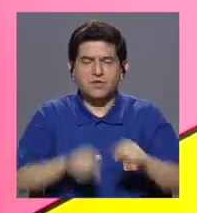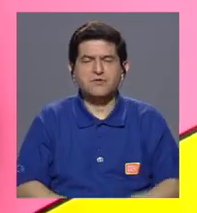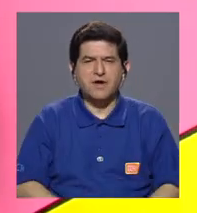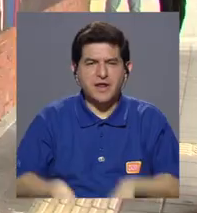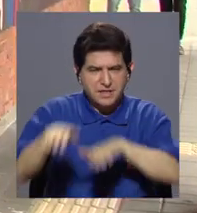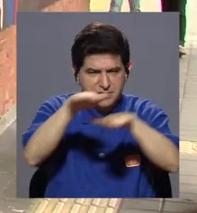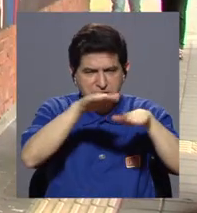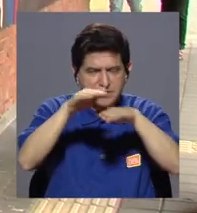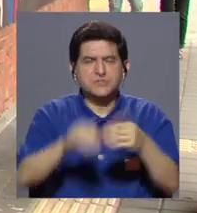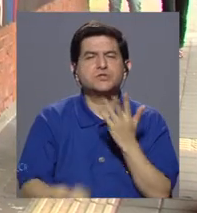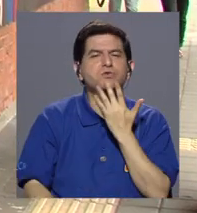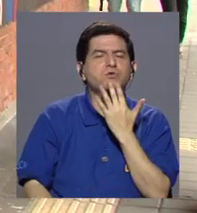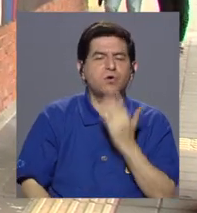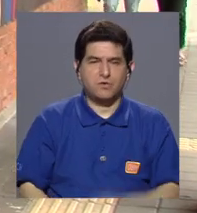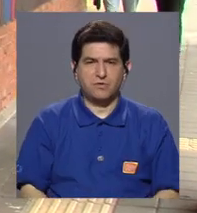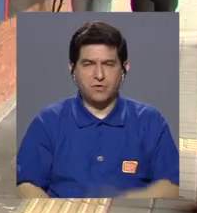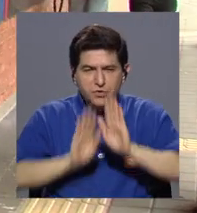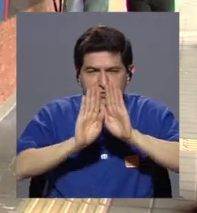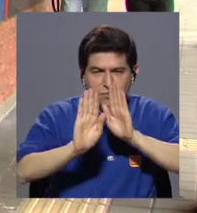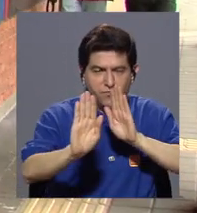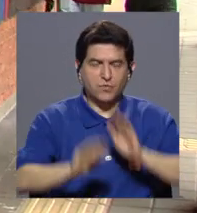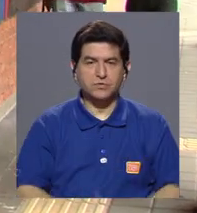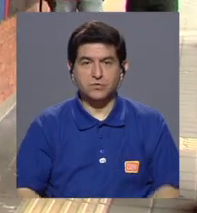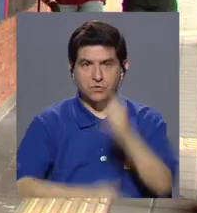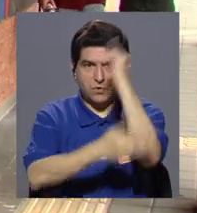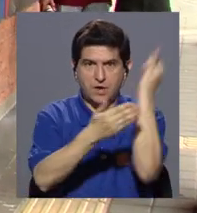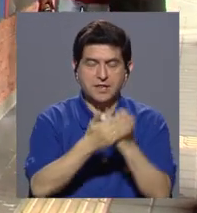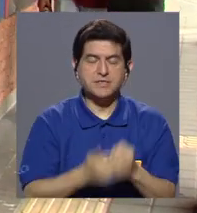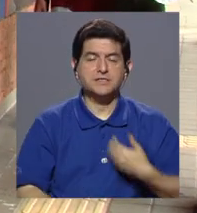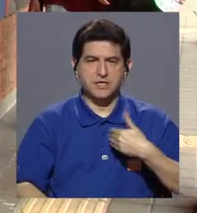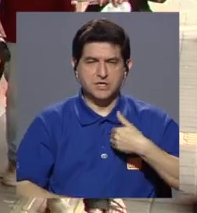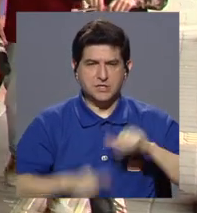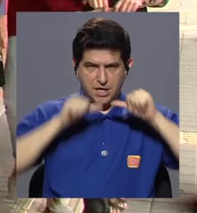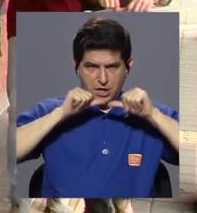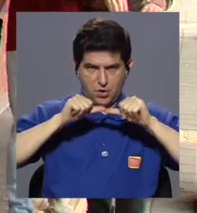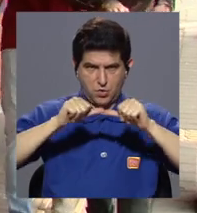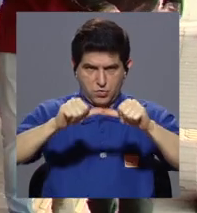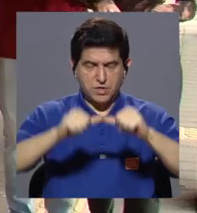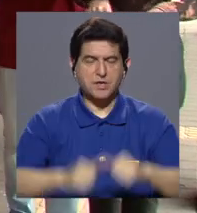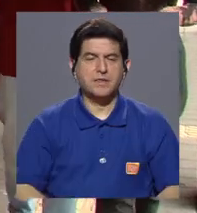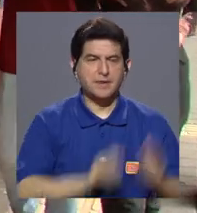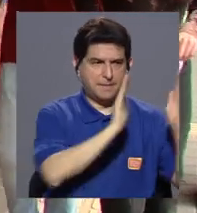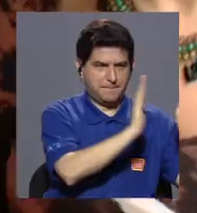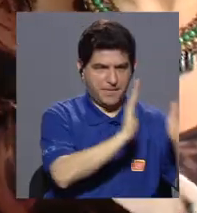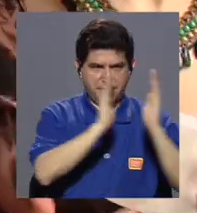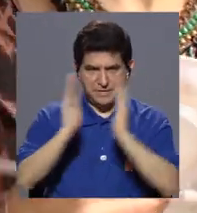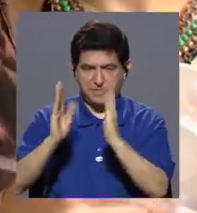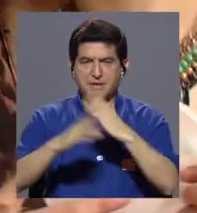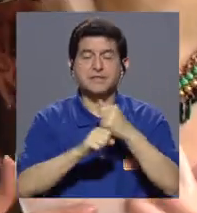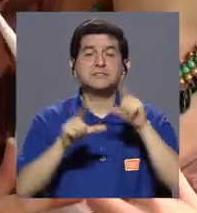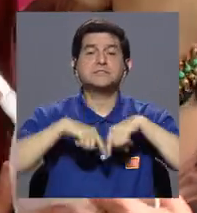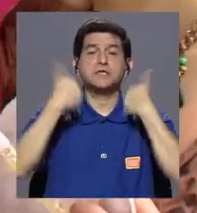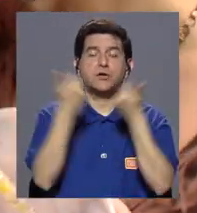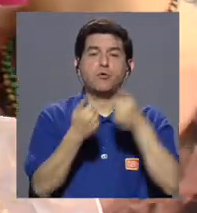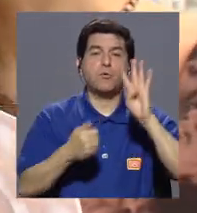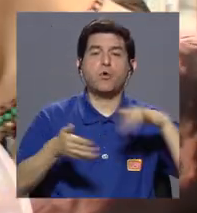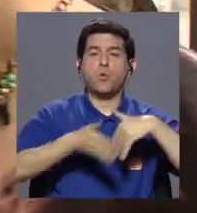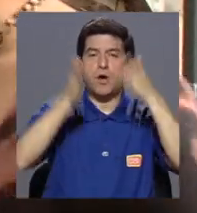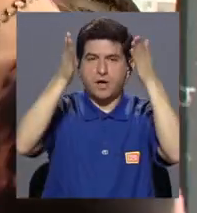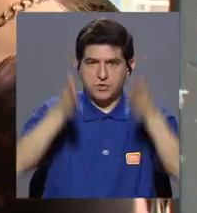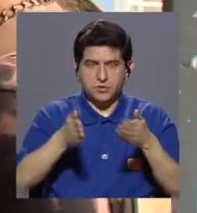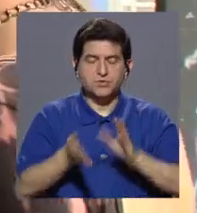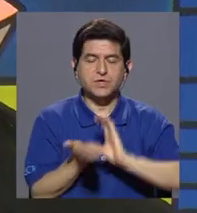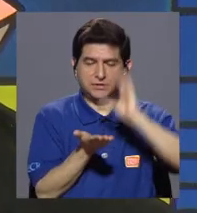colores y fondos el diseño del mural sigue una secuencia cada segmento fue realizado por un grupo de cuatro